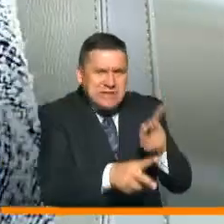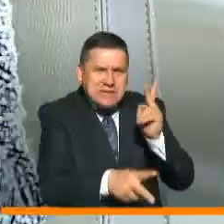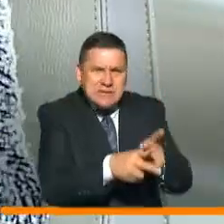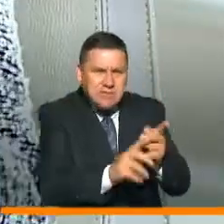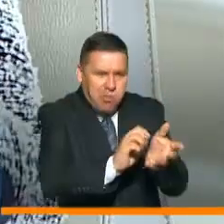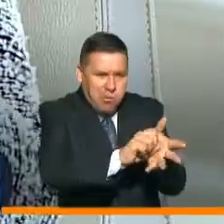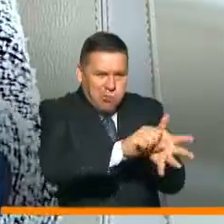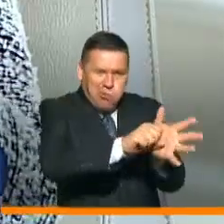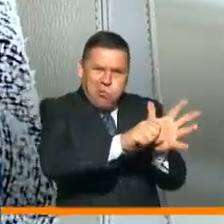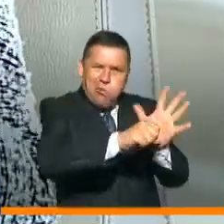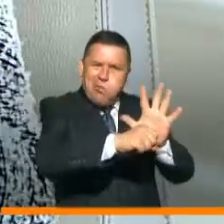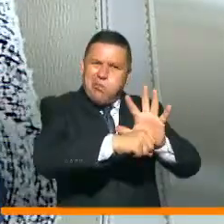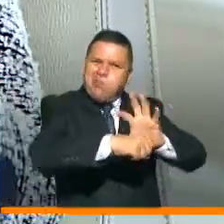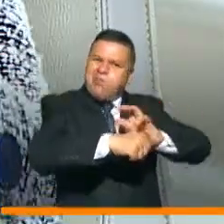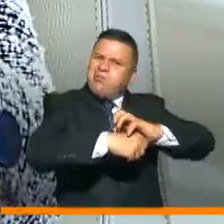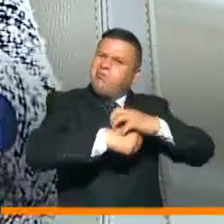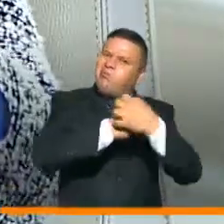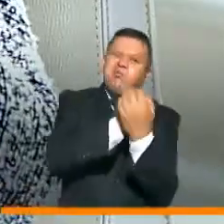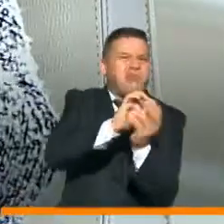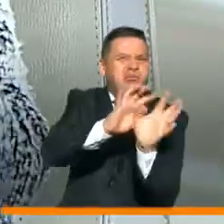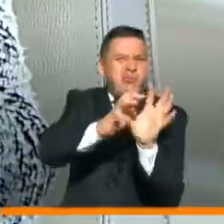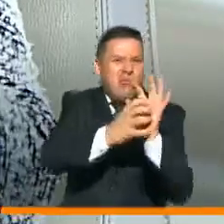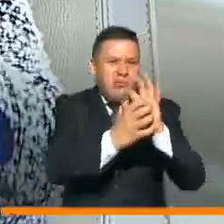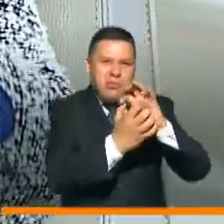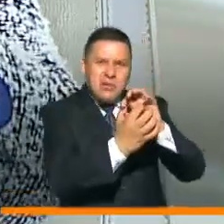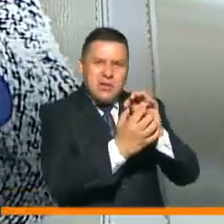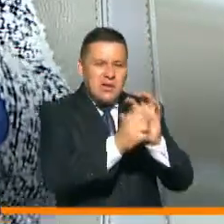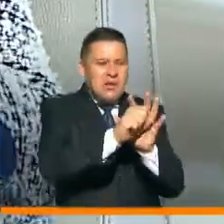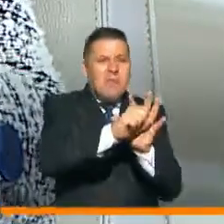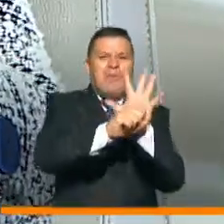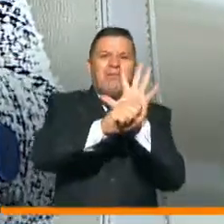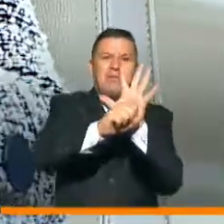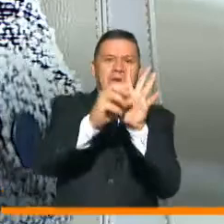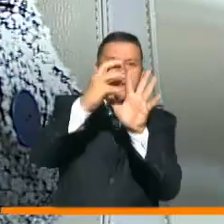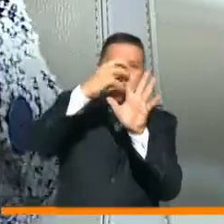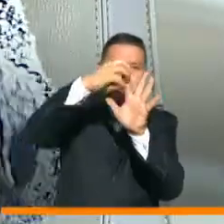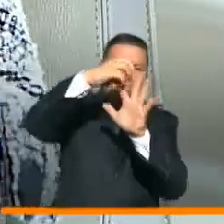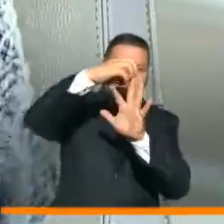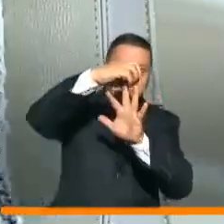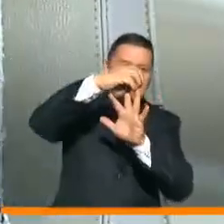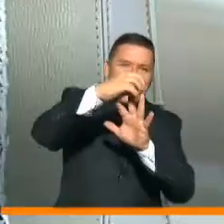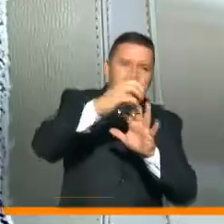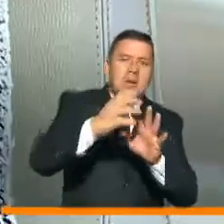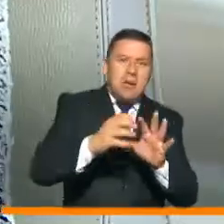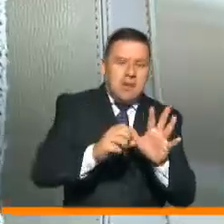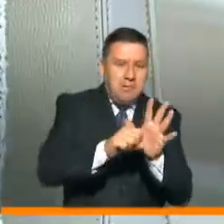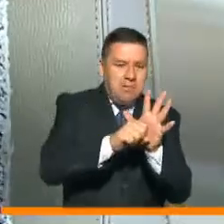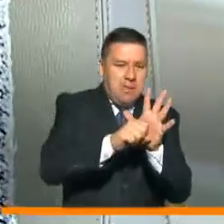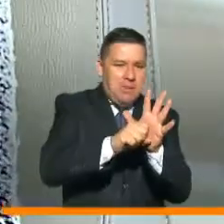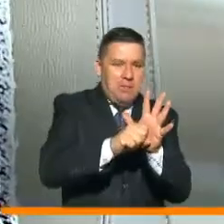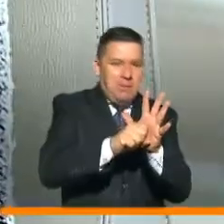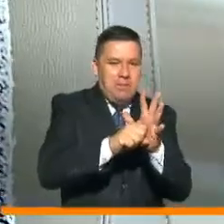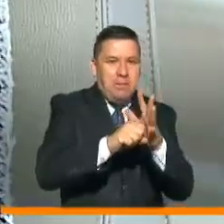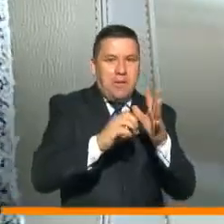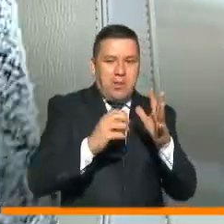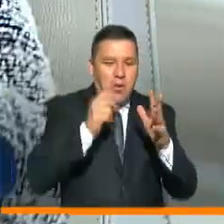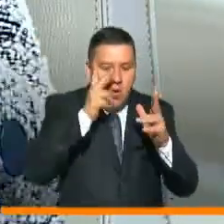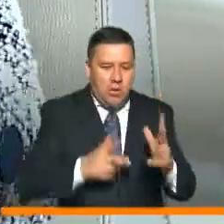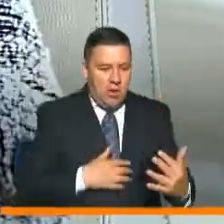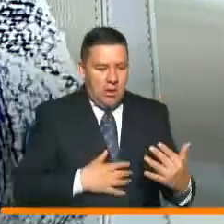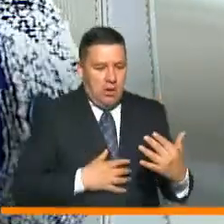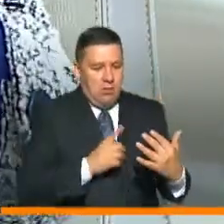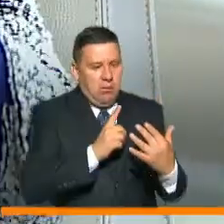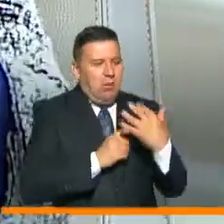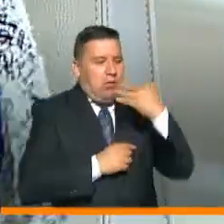de mutaciones muy importantes en la espícula, en el lugar donde el virus se pega a los receptores humanos, o